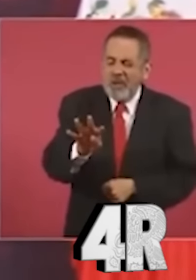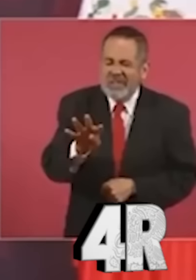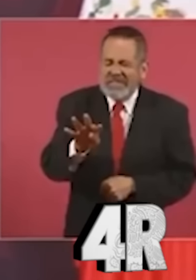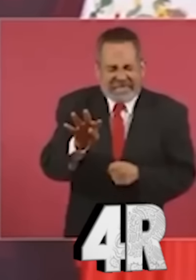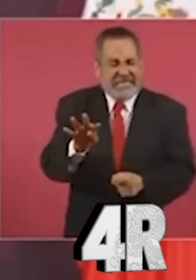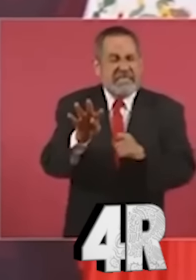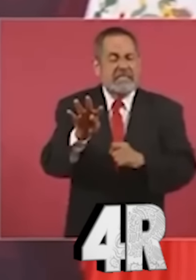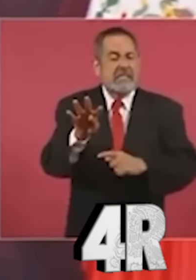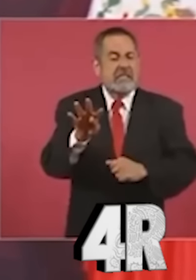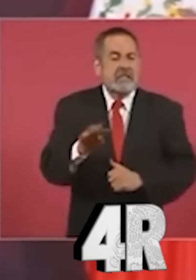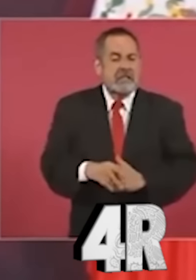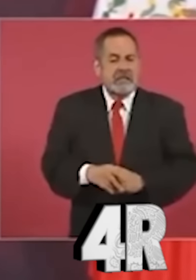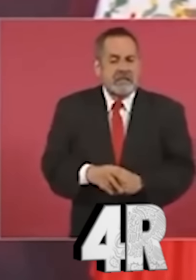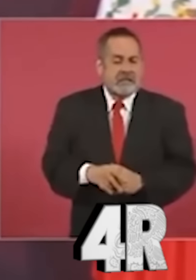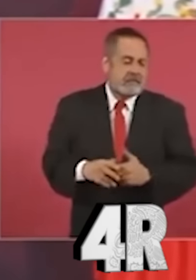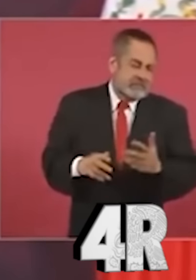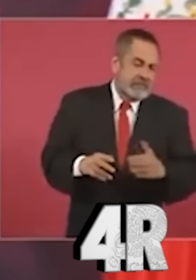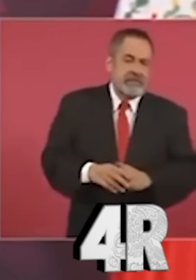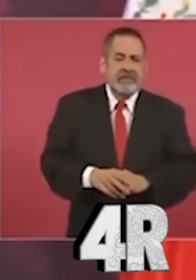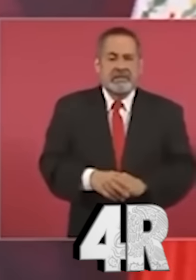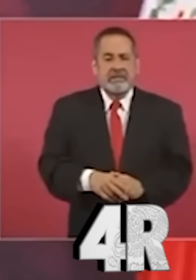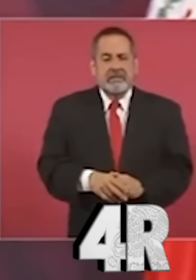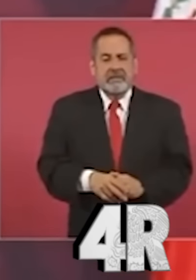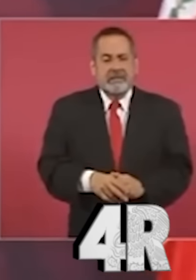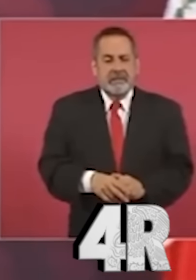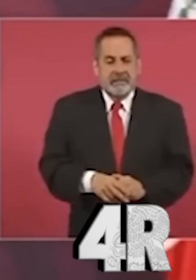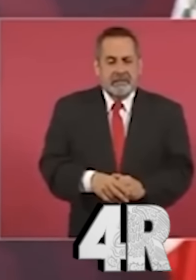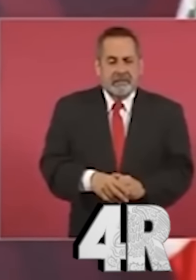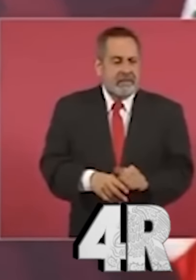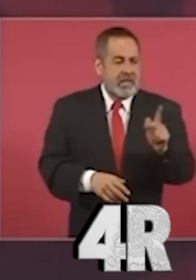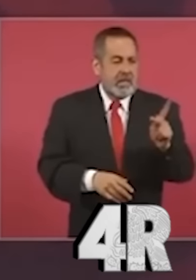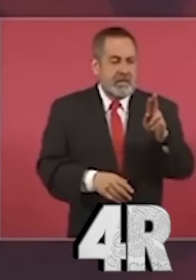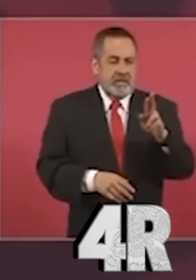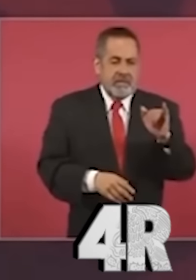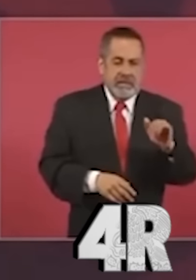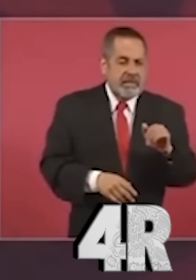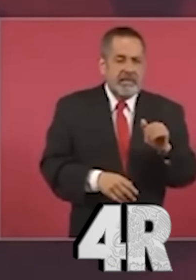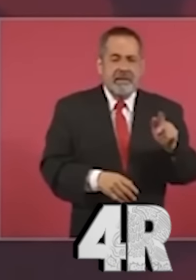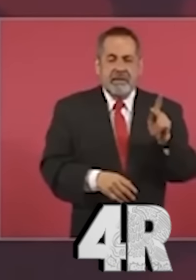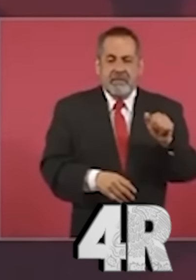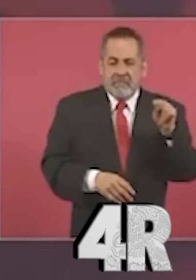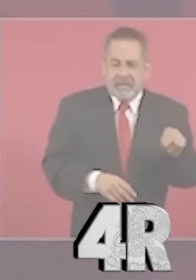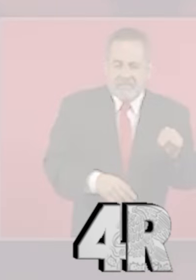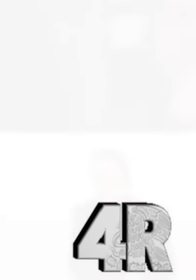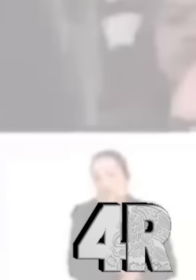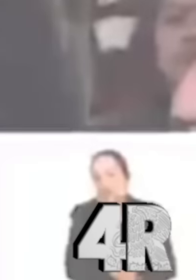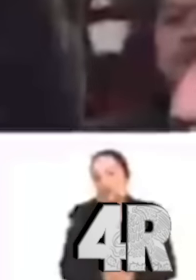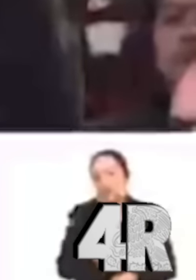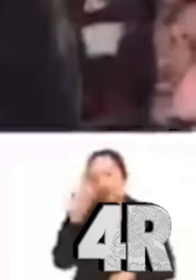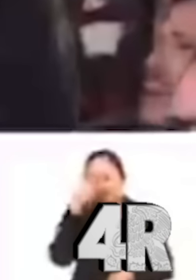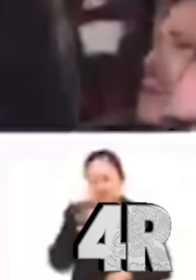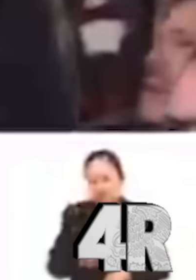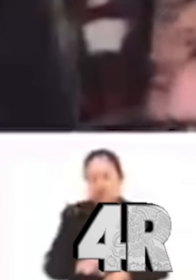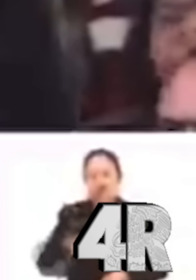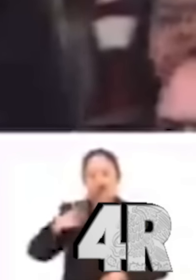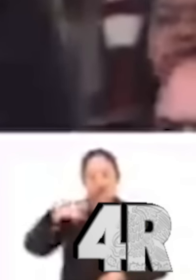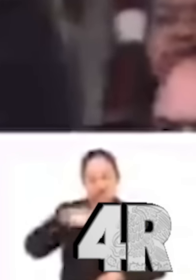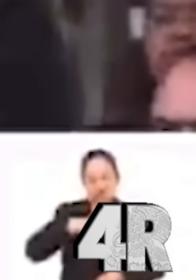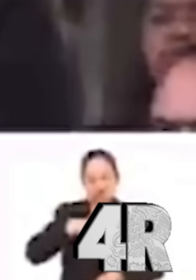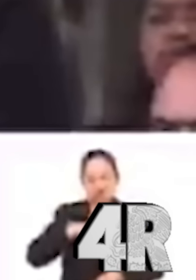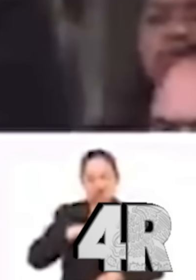Ernestina Godoy les prepara una trampa a estos panistas a pesar de no ratificarla. Crea